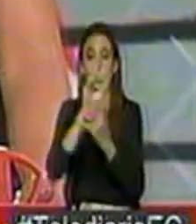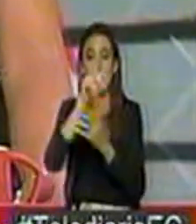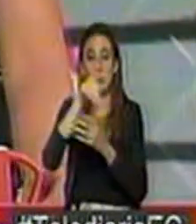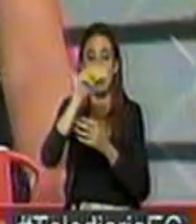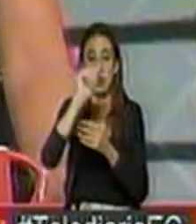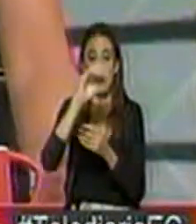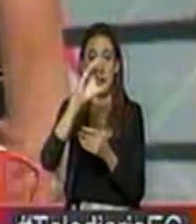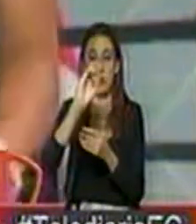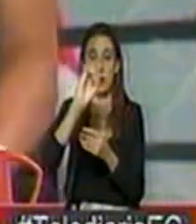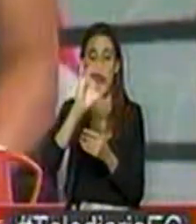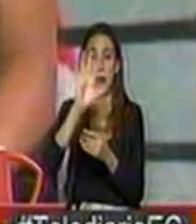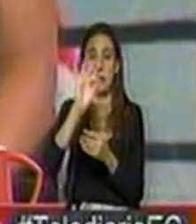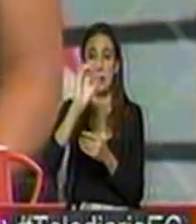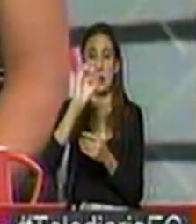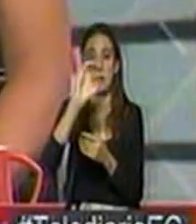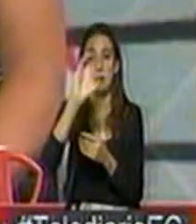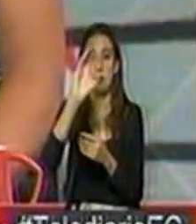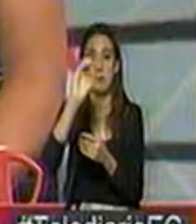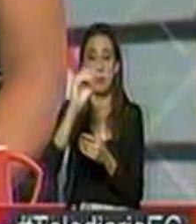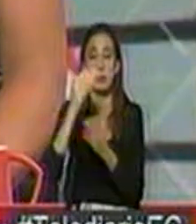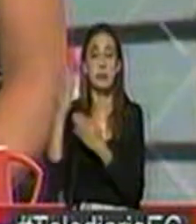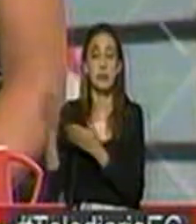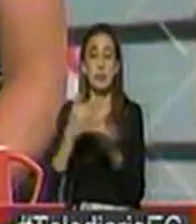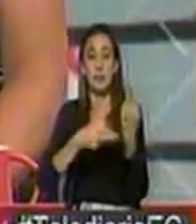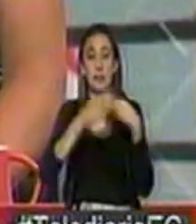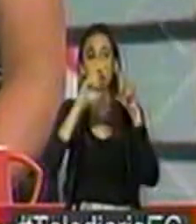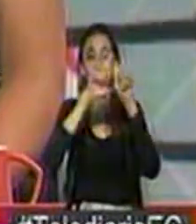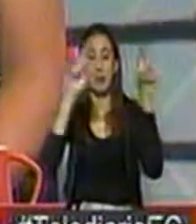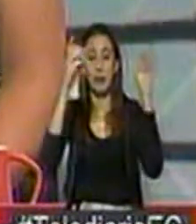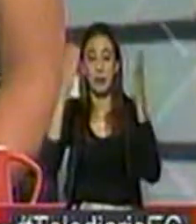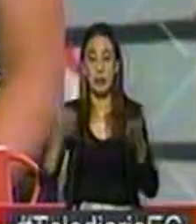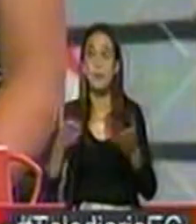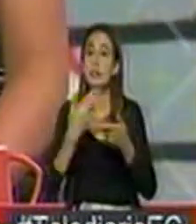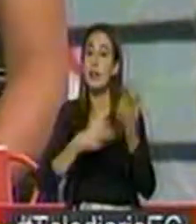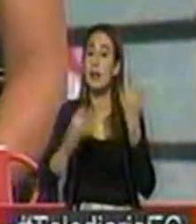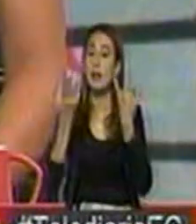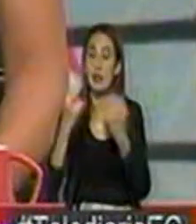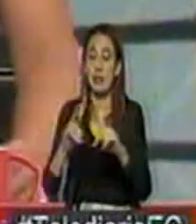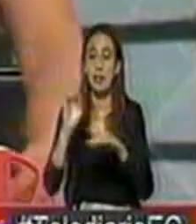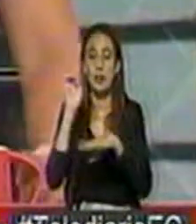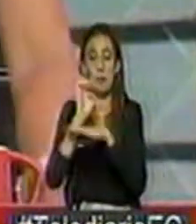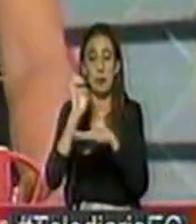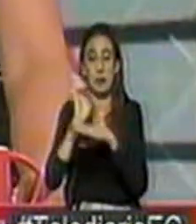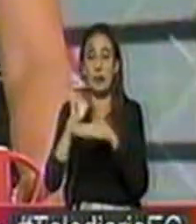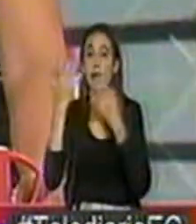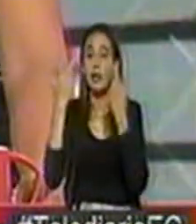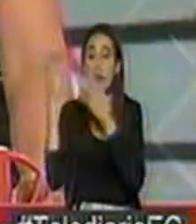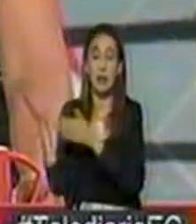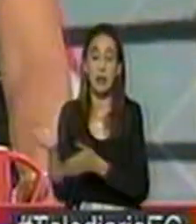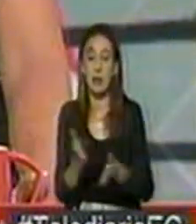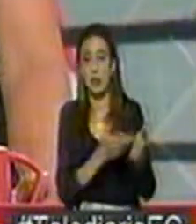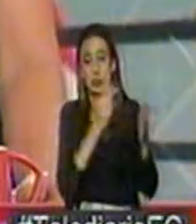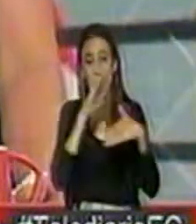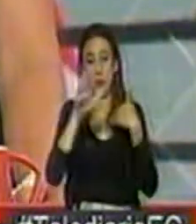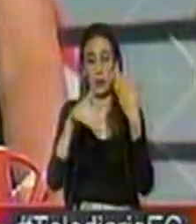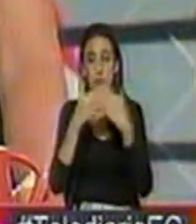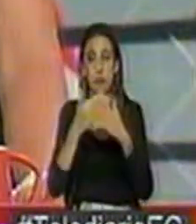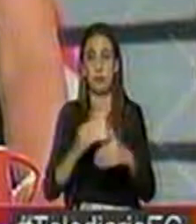Pacífico. Mientras, los empresarios sugirieron negociar las sensibilidades del país y aprovechar las oportunidades de exportación.